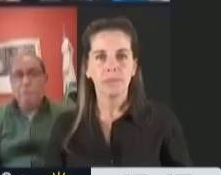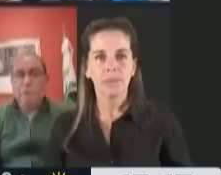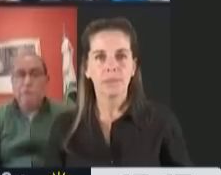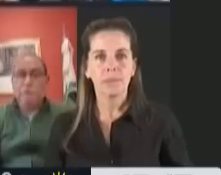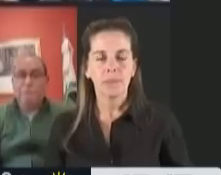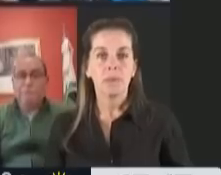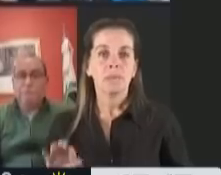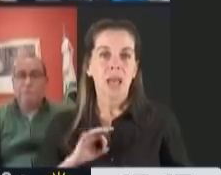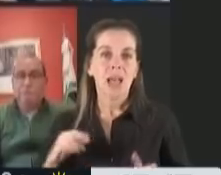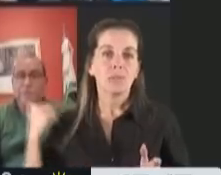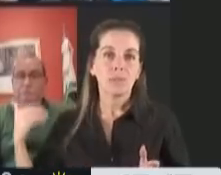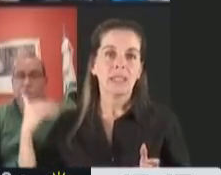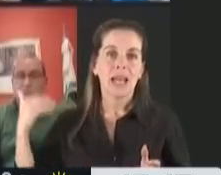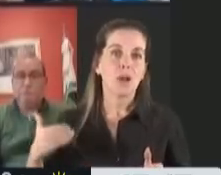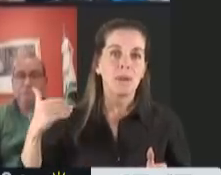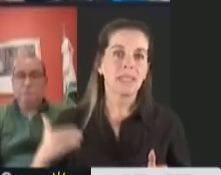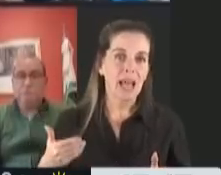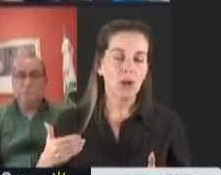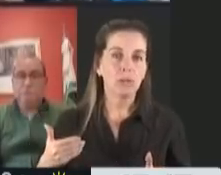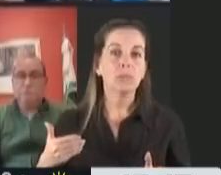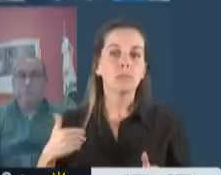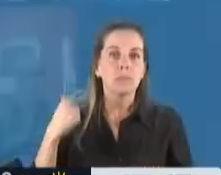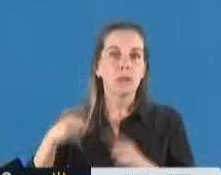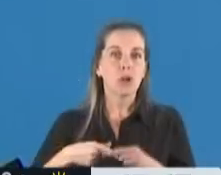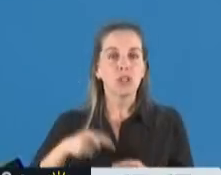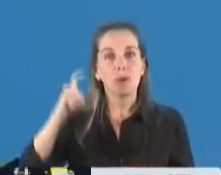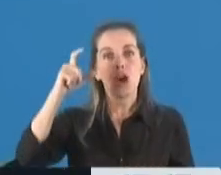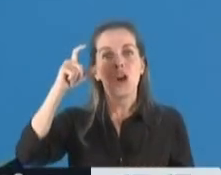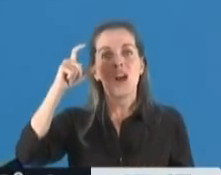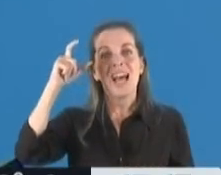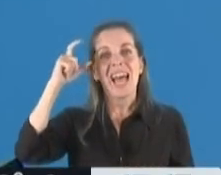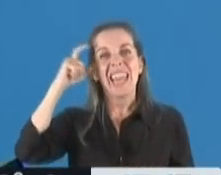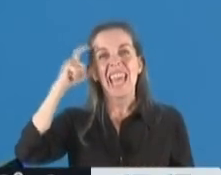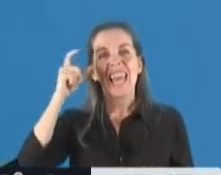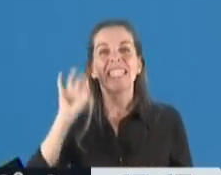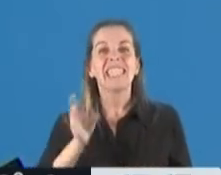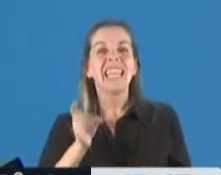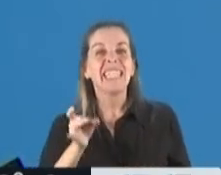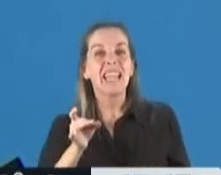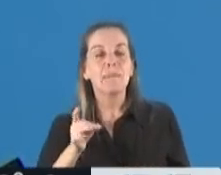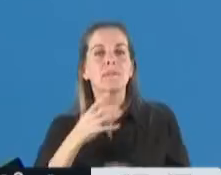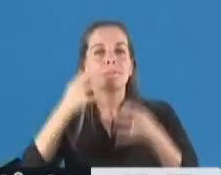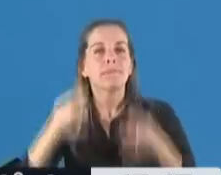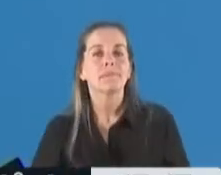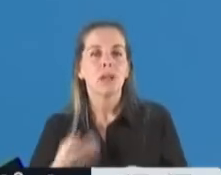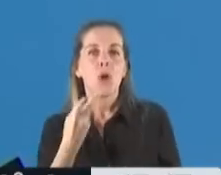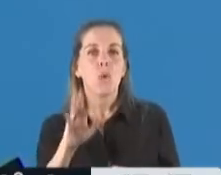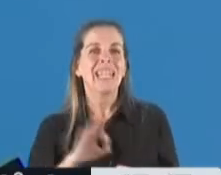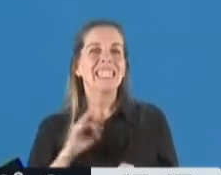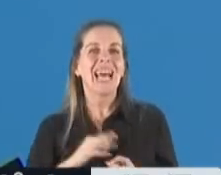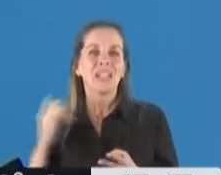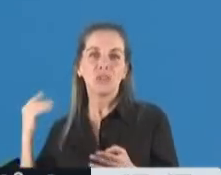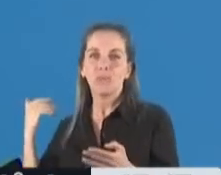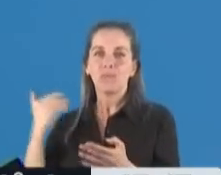Pero los años pasaron y el 10 de diciembre vamos a cumplir 40 años de democracia ininterrumpida. Con muchas dificultades,